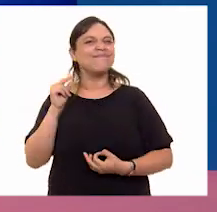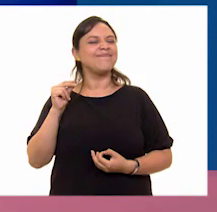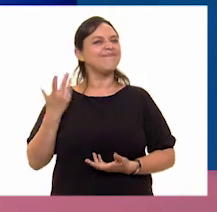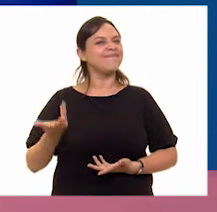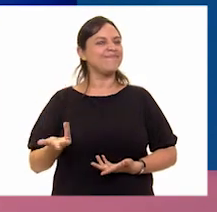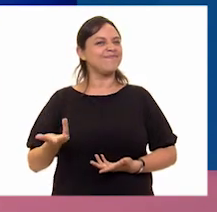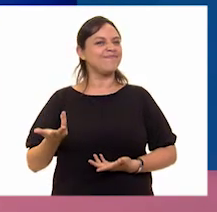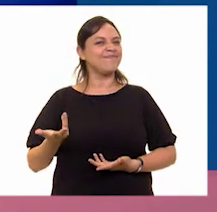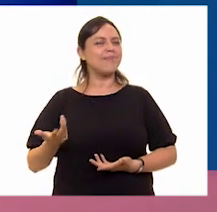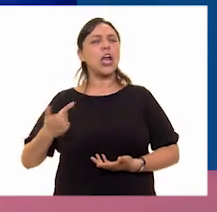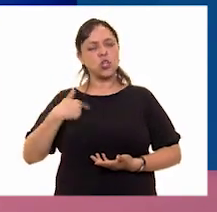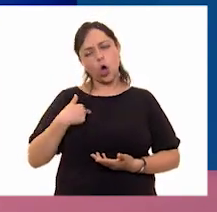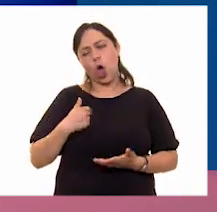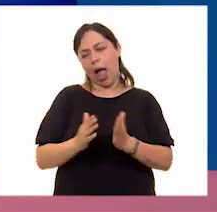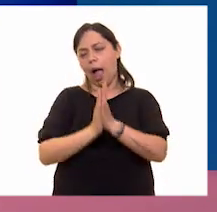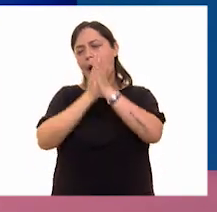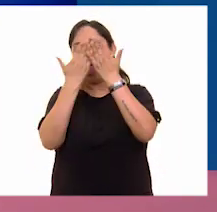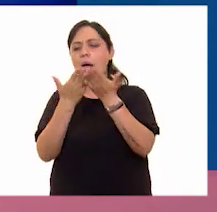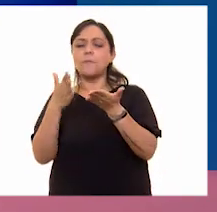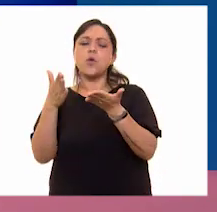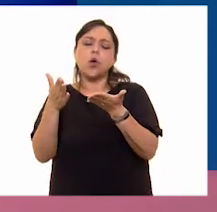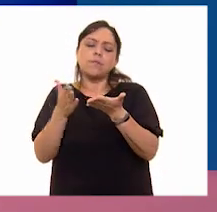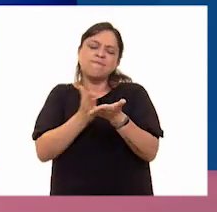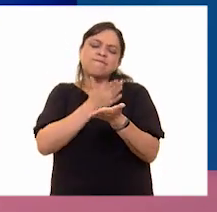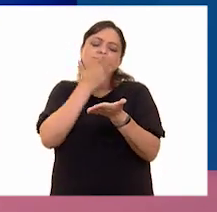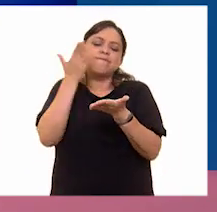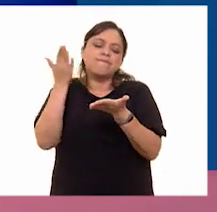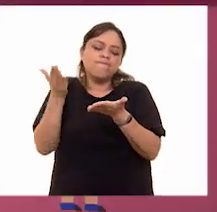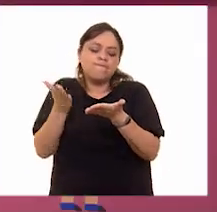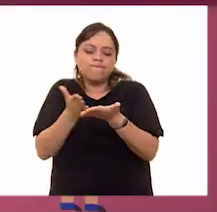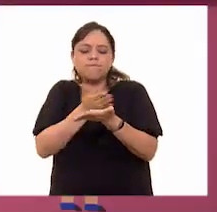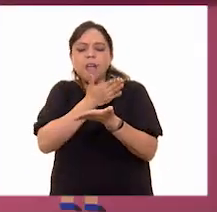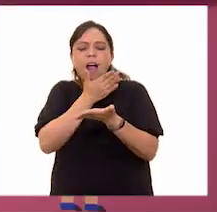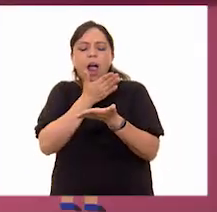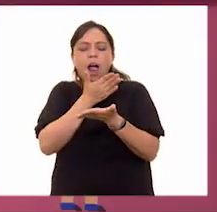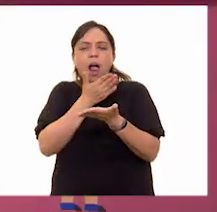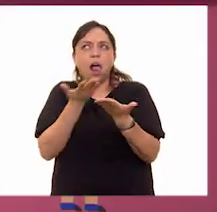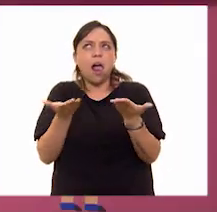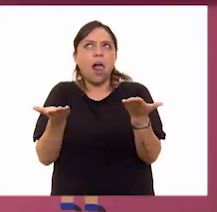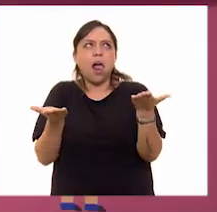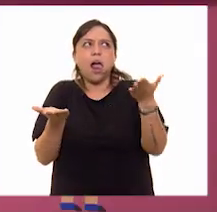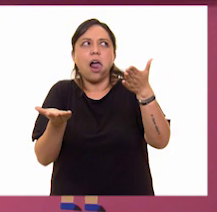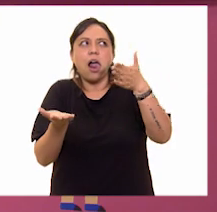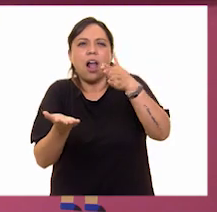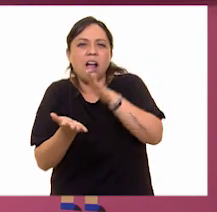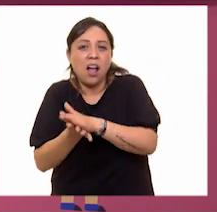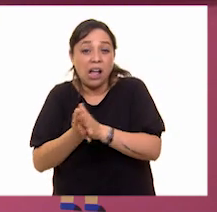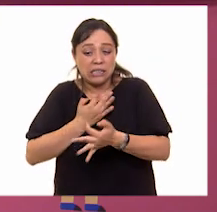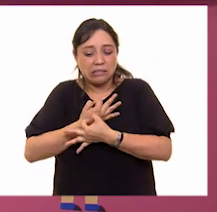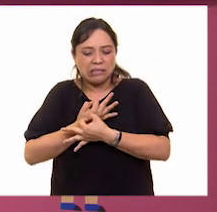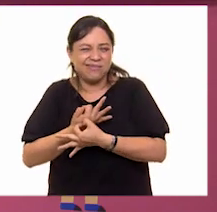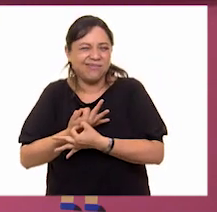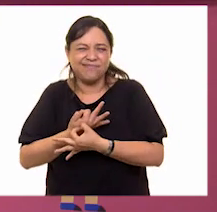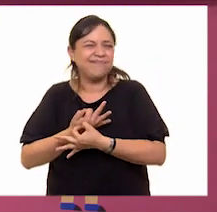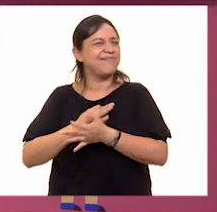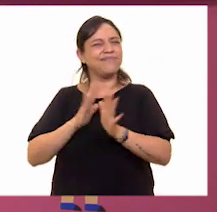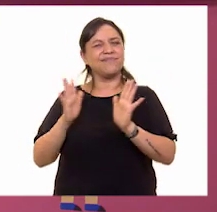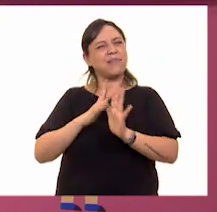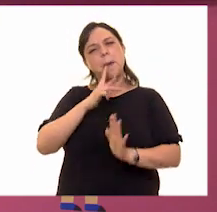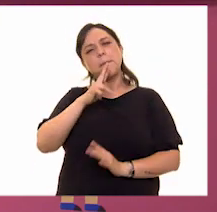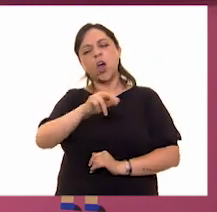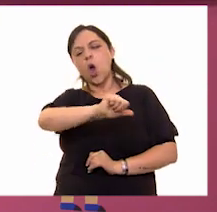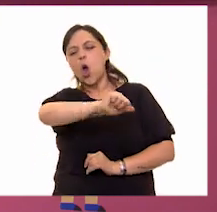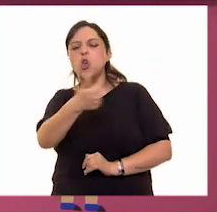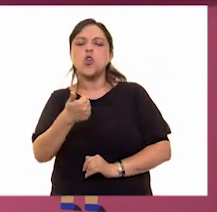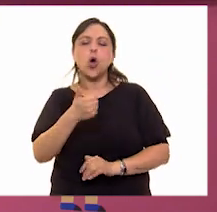sea, los abro y los leo un poquito y así, pero si no me llama la atención, mejor pues agarro